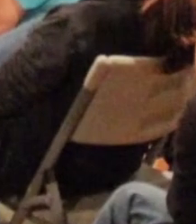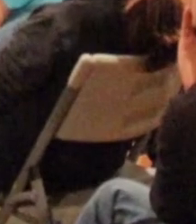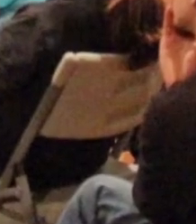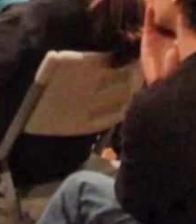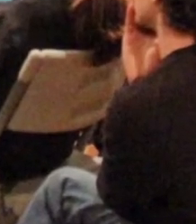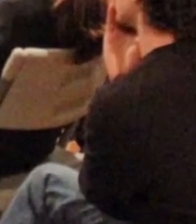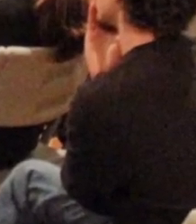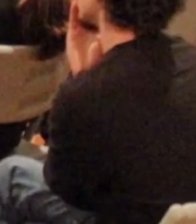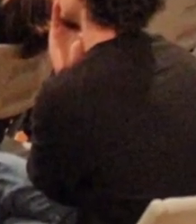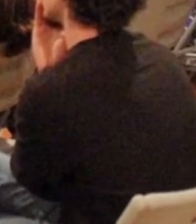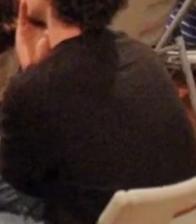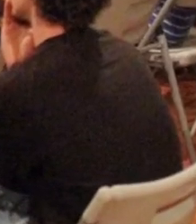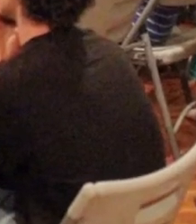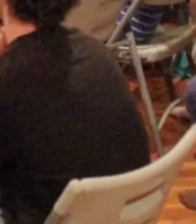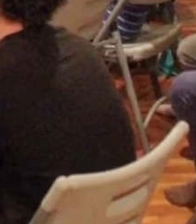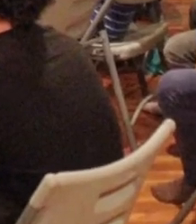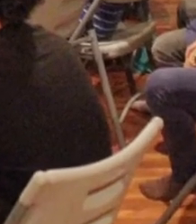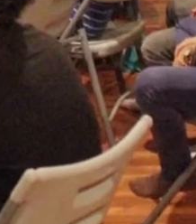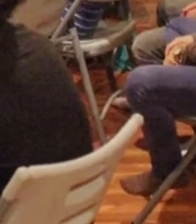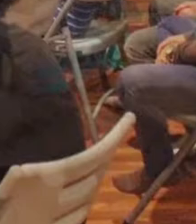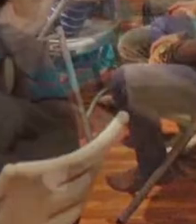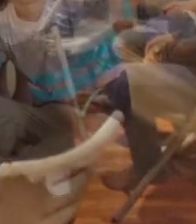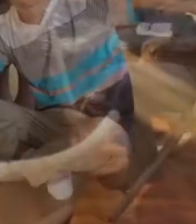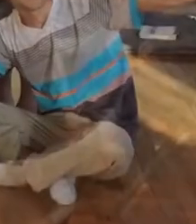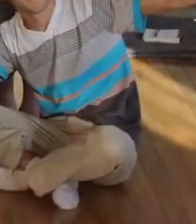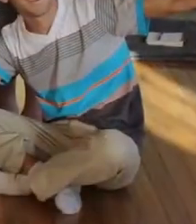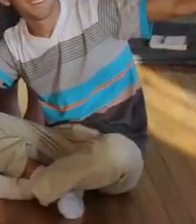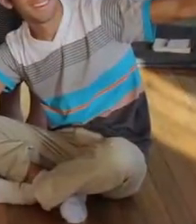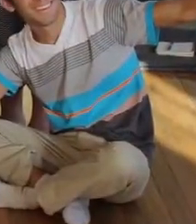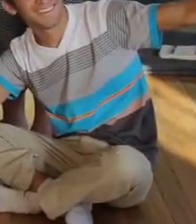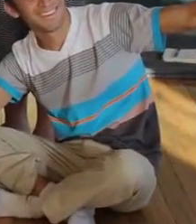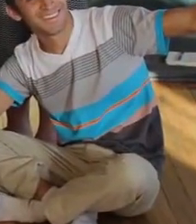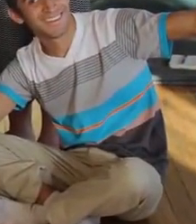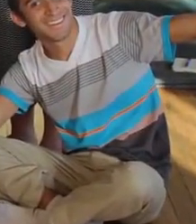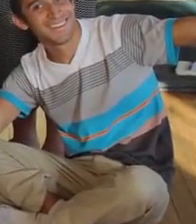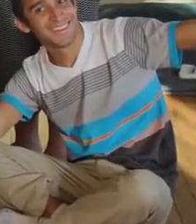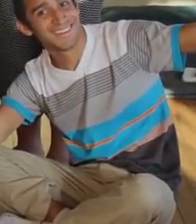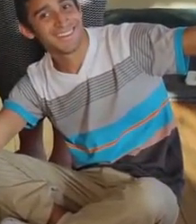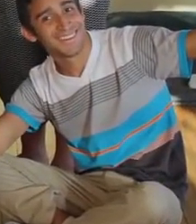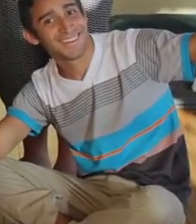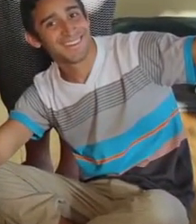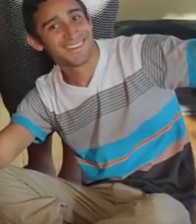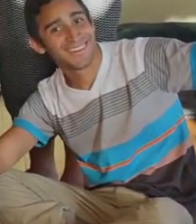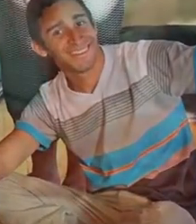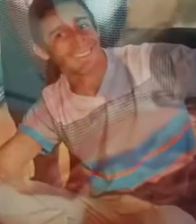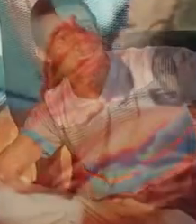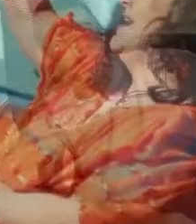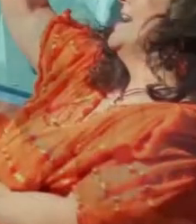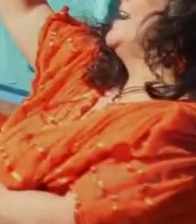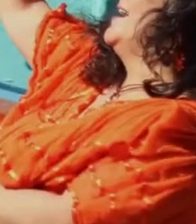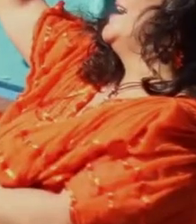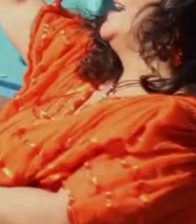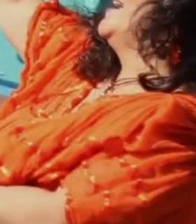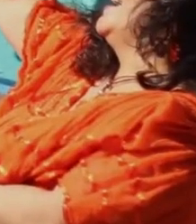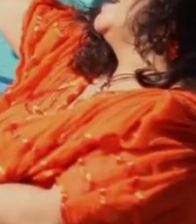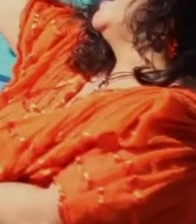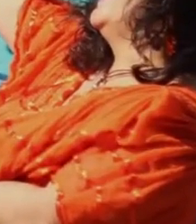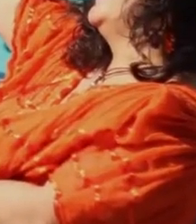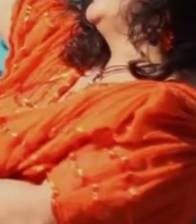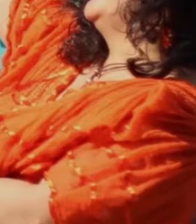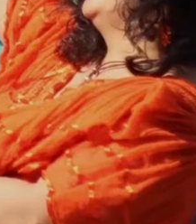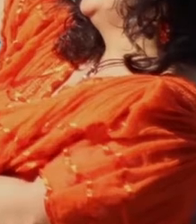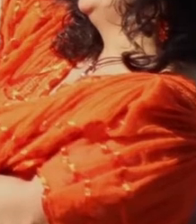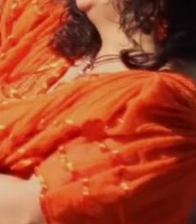que tiene que ver con un encuentro con una capacidad de enfrentarte a los temores con una capacidad de transformación una capacidad de crecimiento